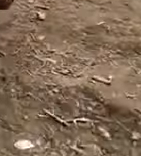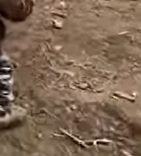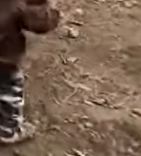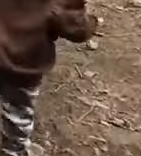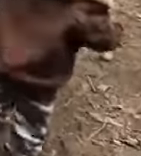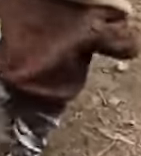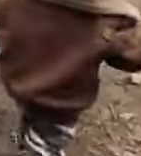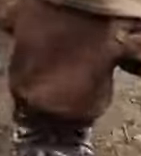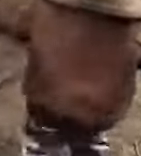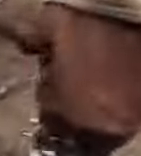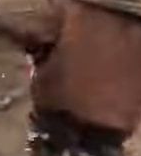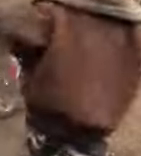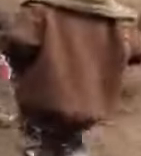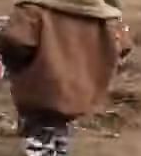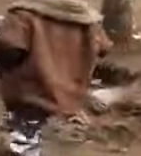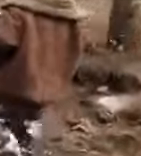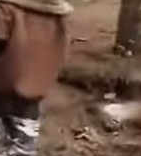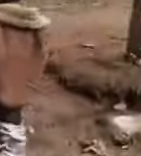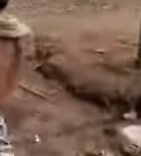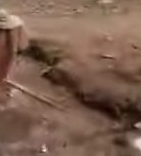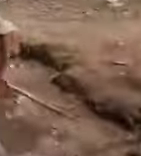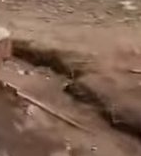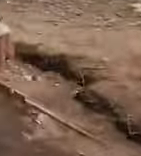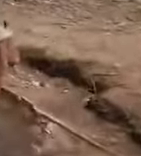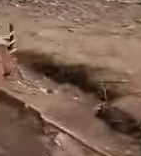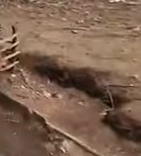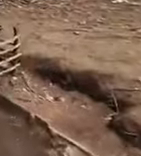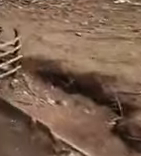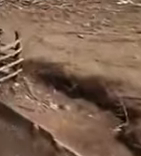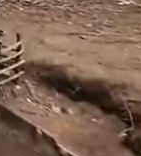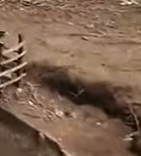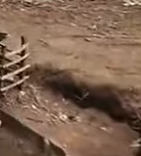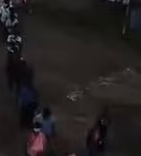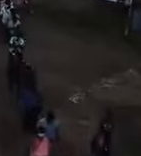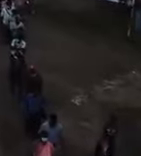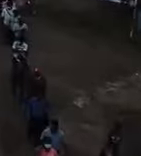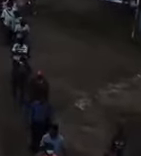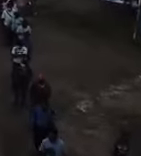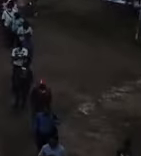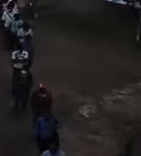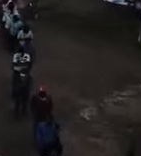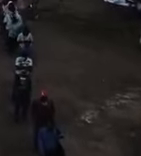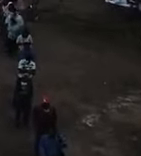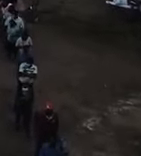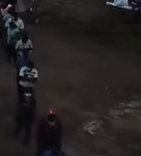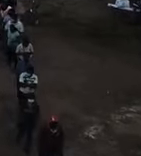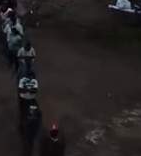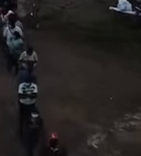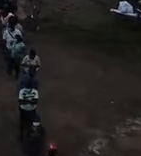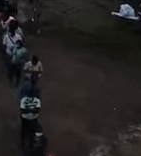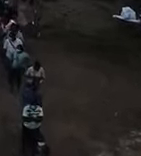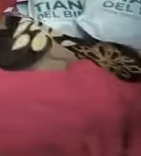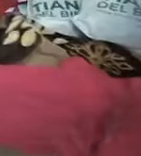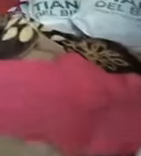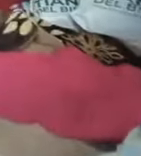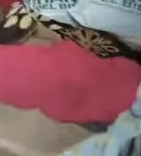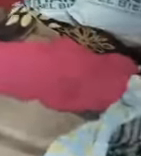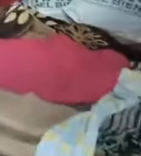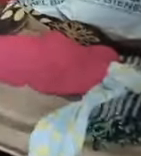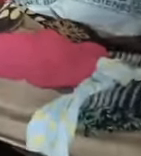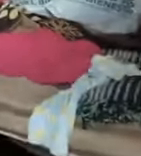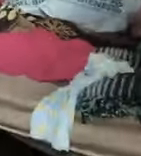el objetivo es mejorar las condiciones y calidad de vida de los que menos tienen a fin de contribuir